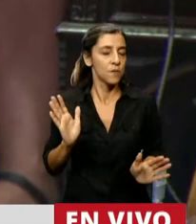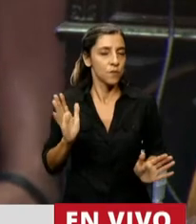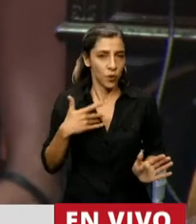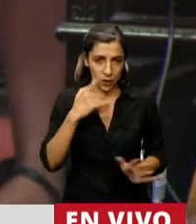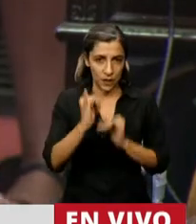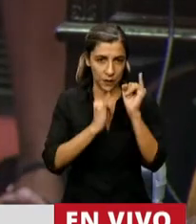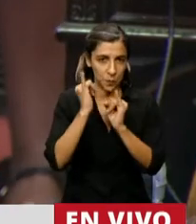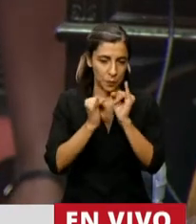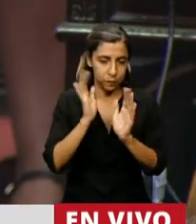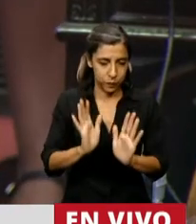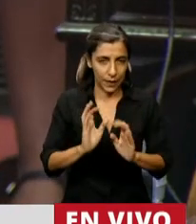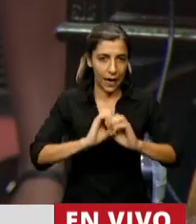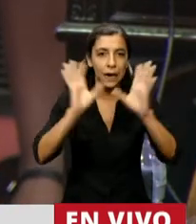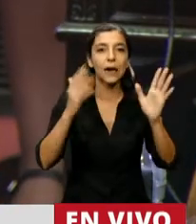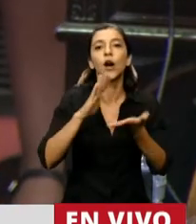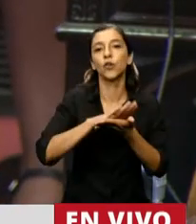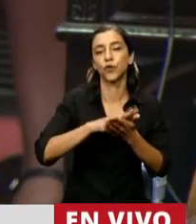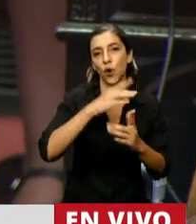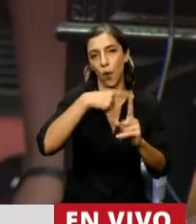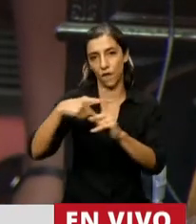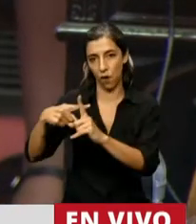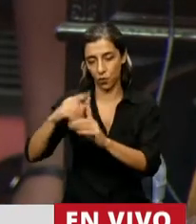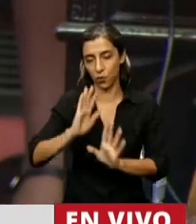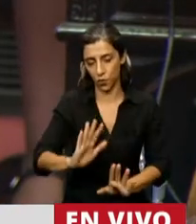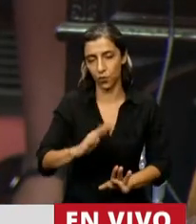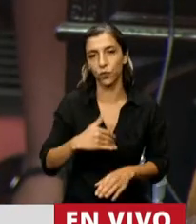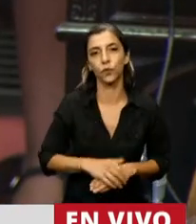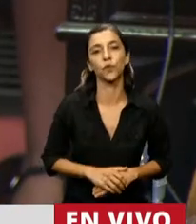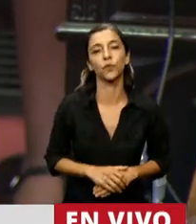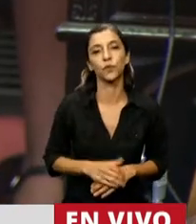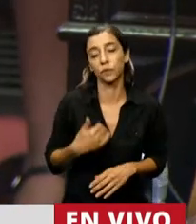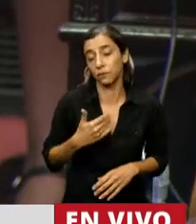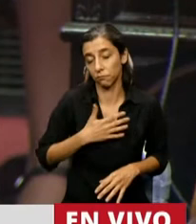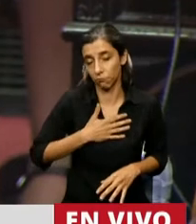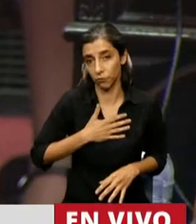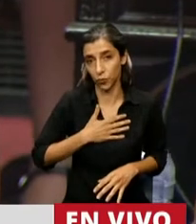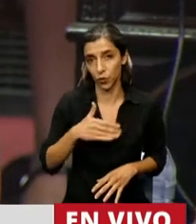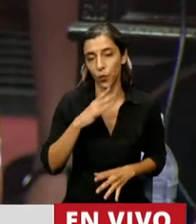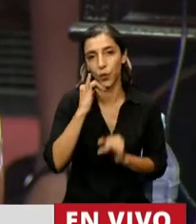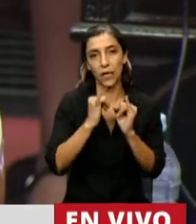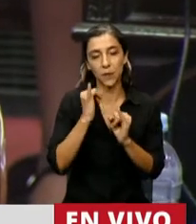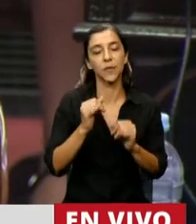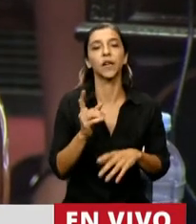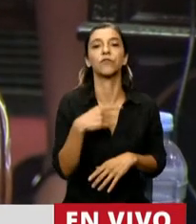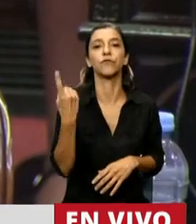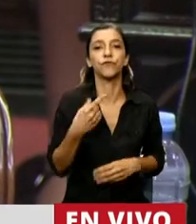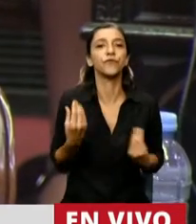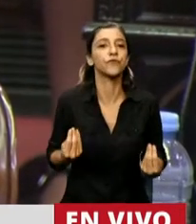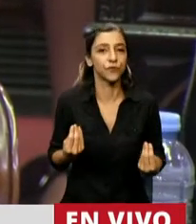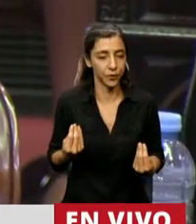menos yo lo quiero definir como creo que corresponde estamos trasladando less